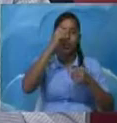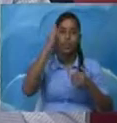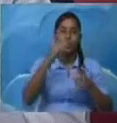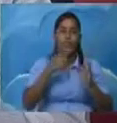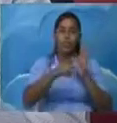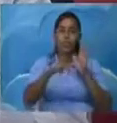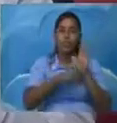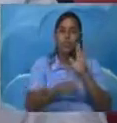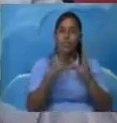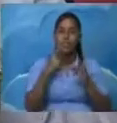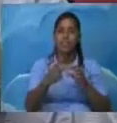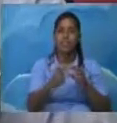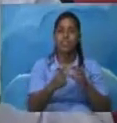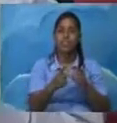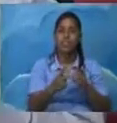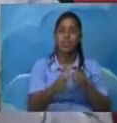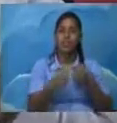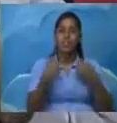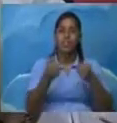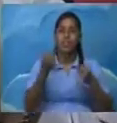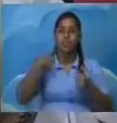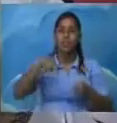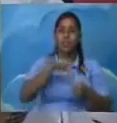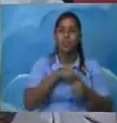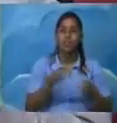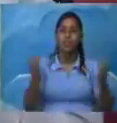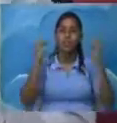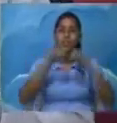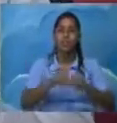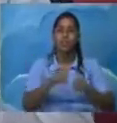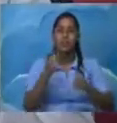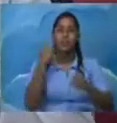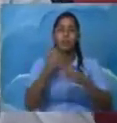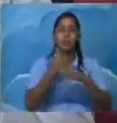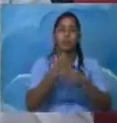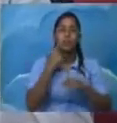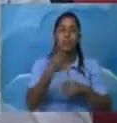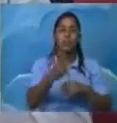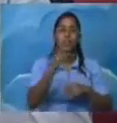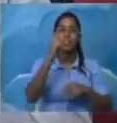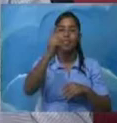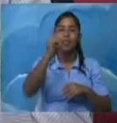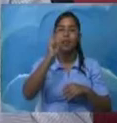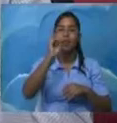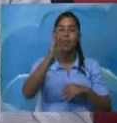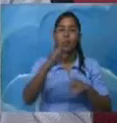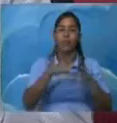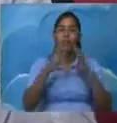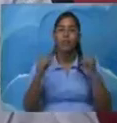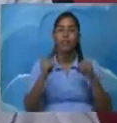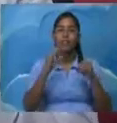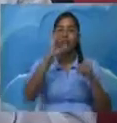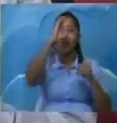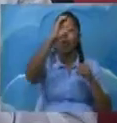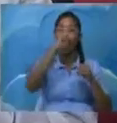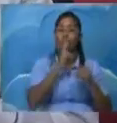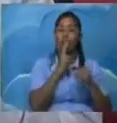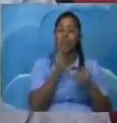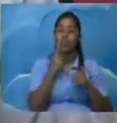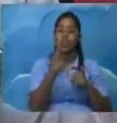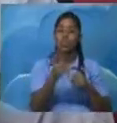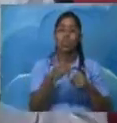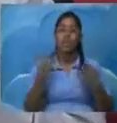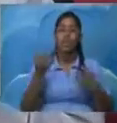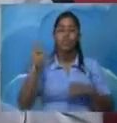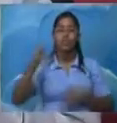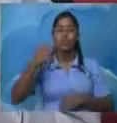pues, entonces prácticamente todo se vuelve, como dice Pablo a los corintios, que si